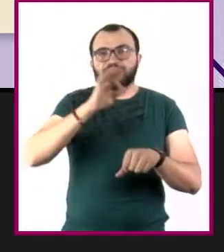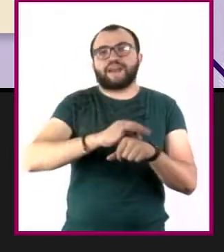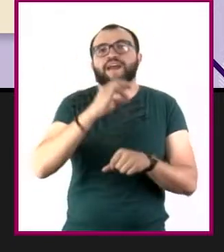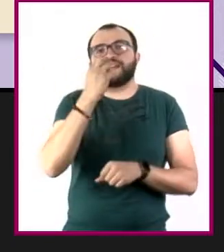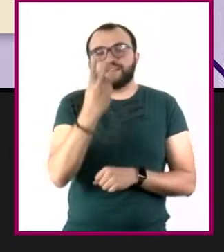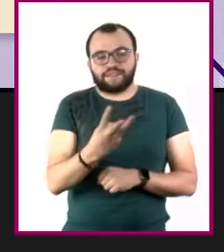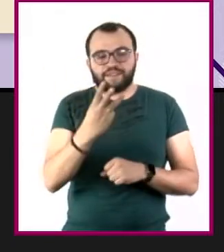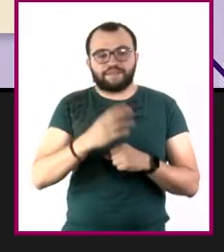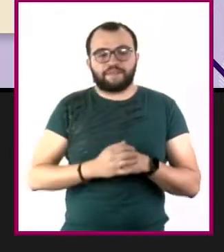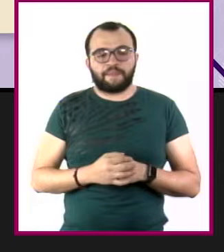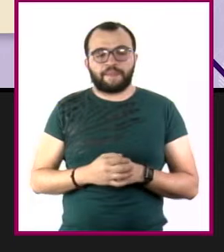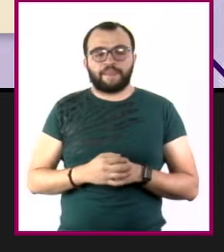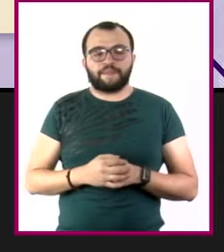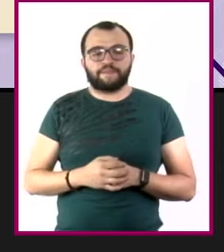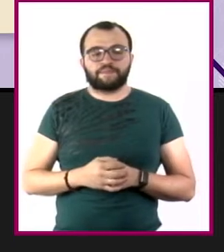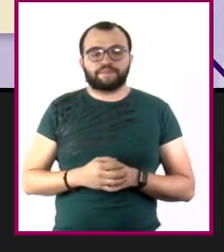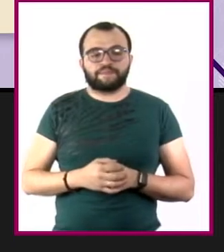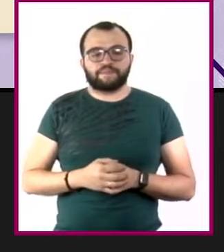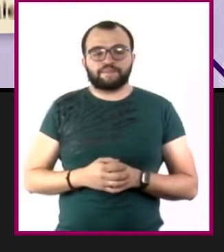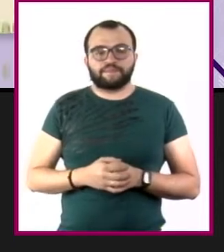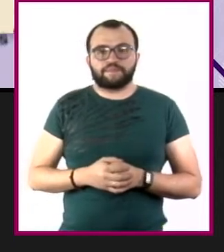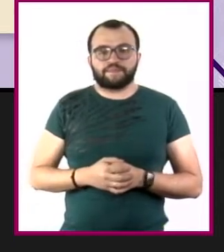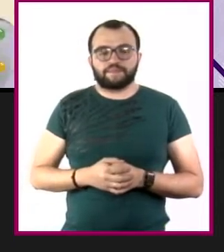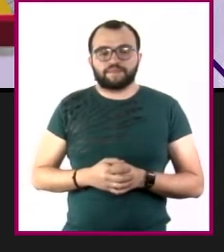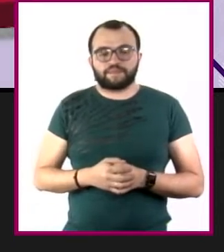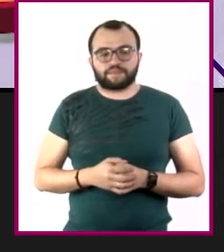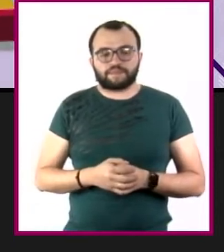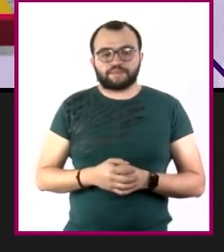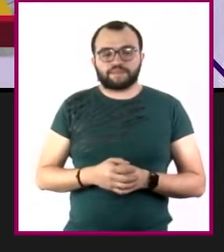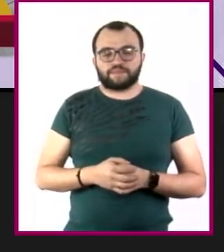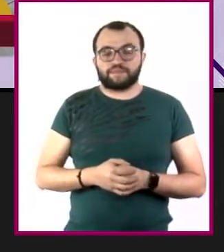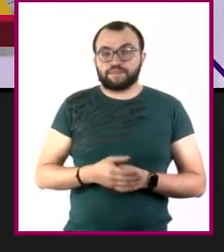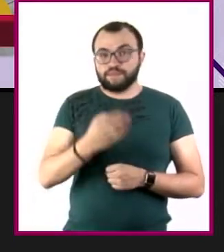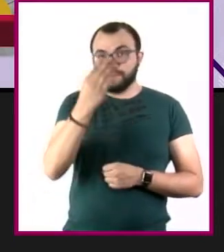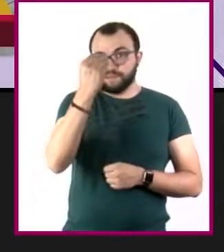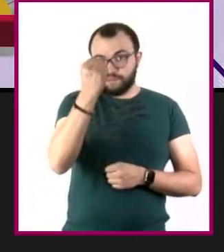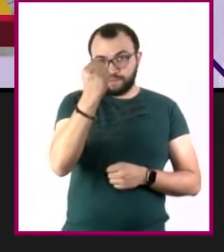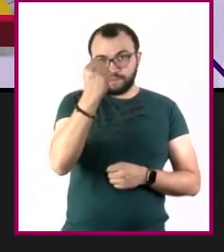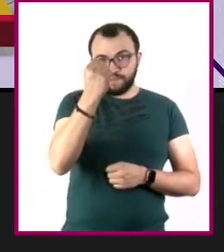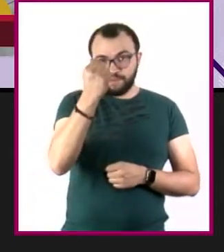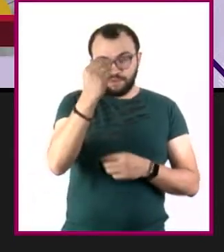alfileres. 1, 2, 3. 9 en total.